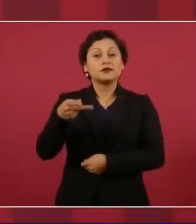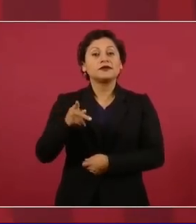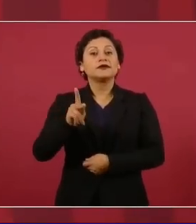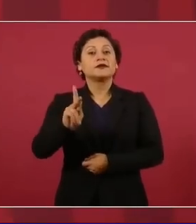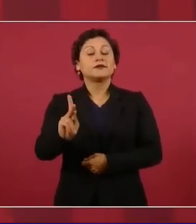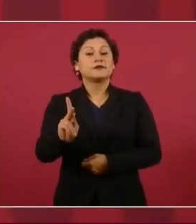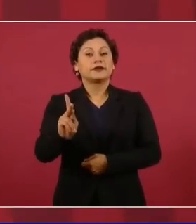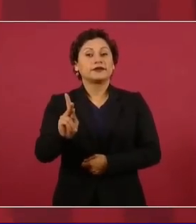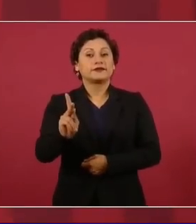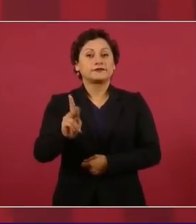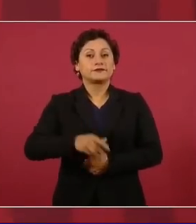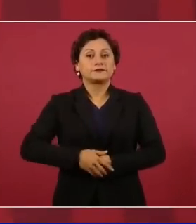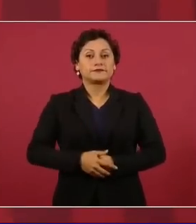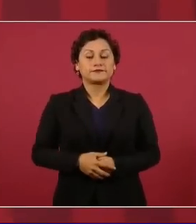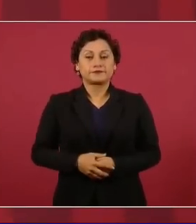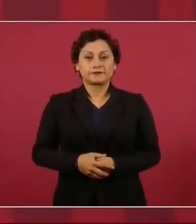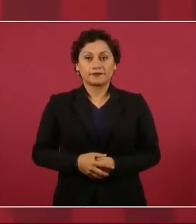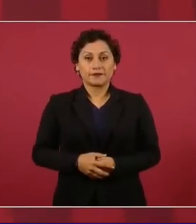se